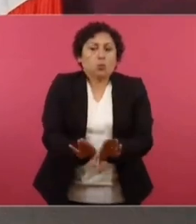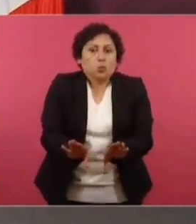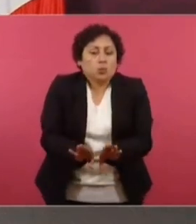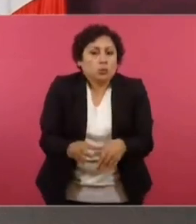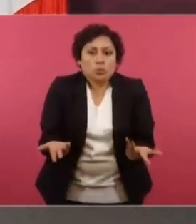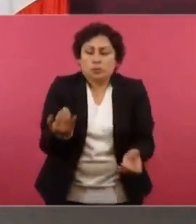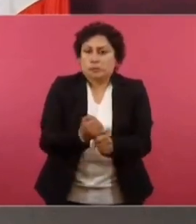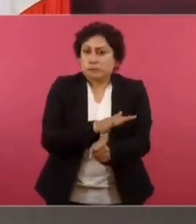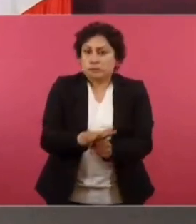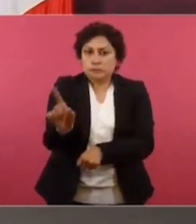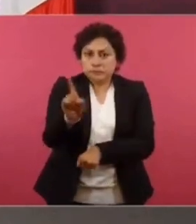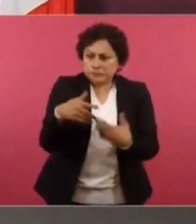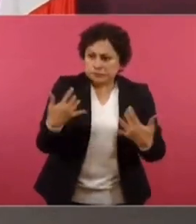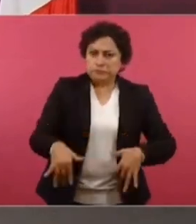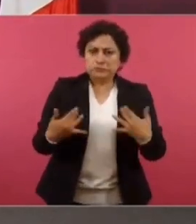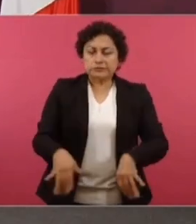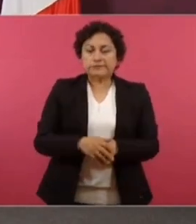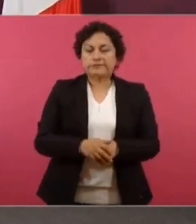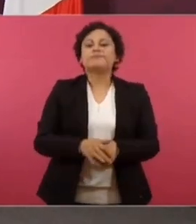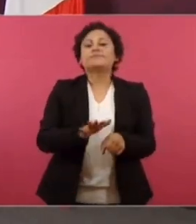¿Cómo te atreves a vivir en eso? Porque también